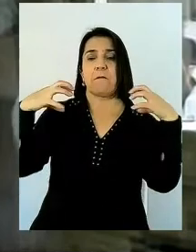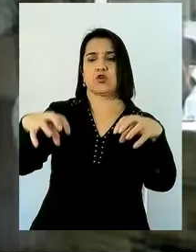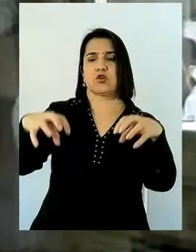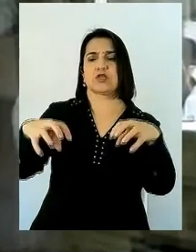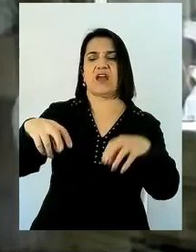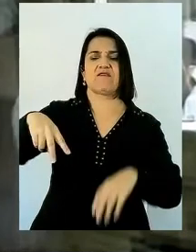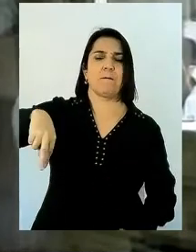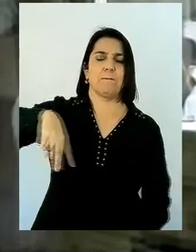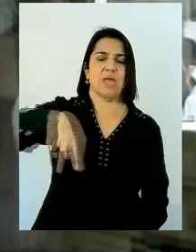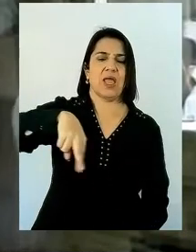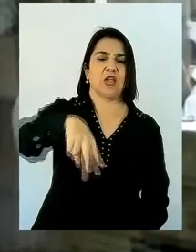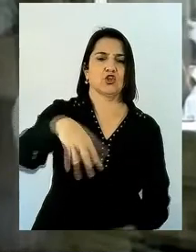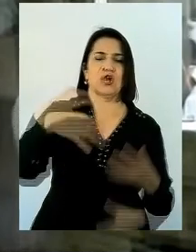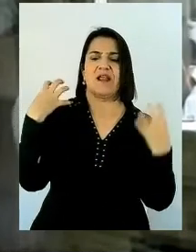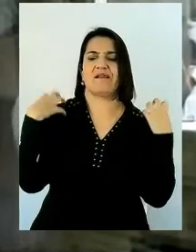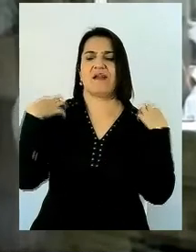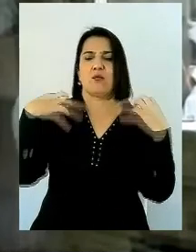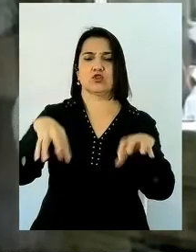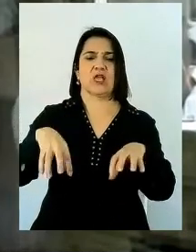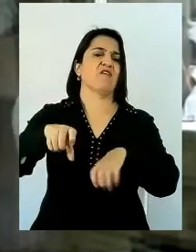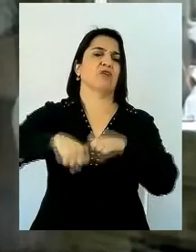de ciclo,